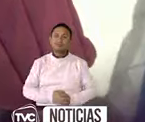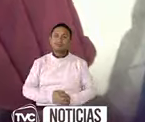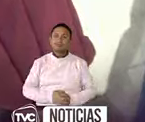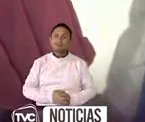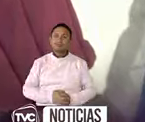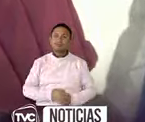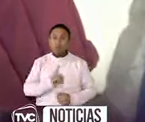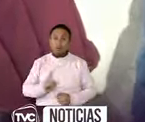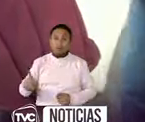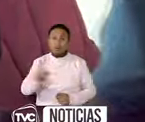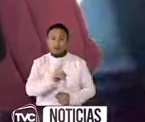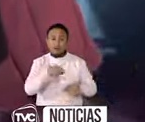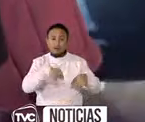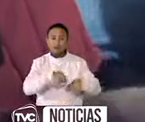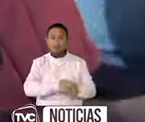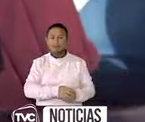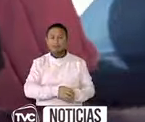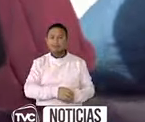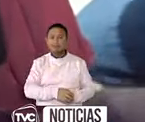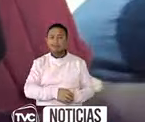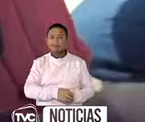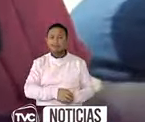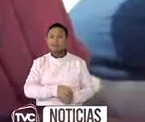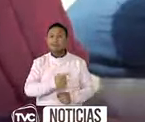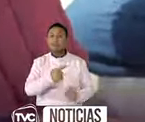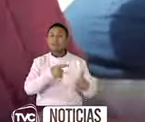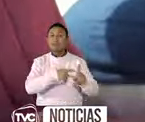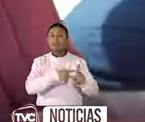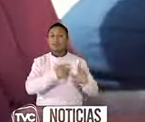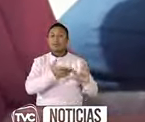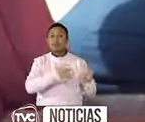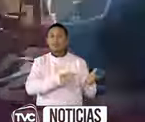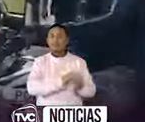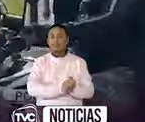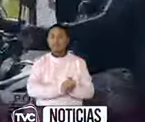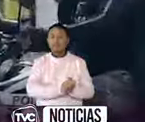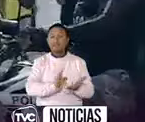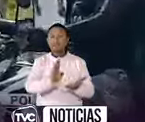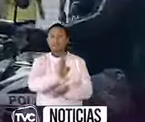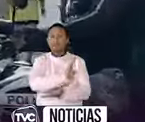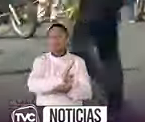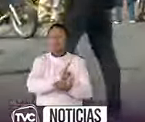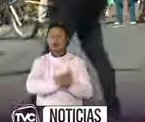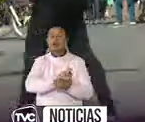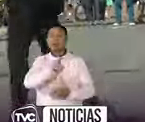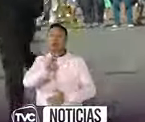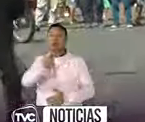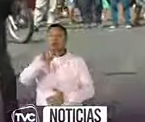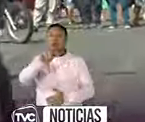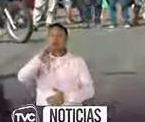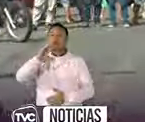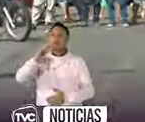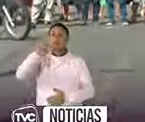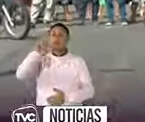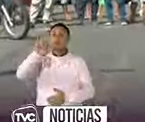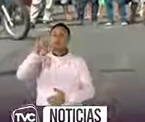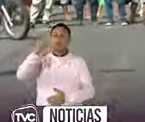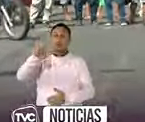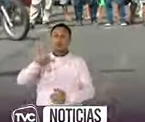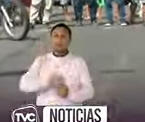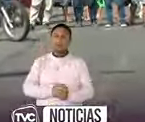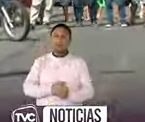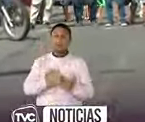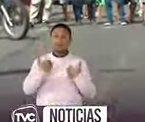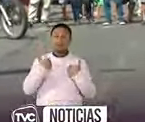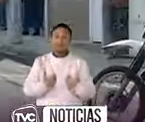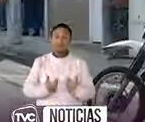aquí cuando veo que era. El hecho ocurrió en el barrio La Victoria, en la calle 117 y avenida 110. Su cadáver quedó